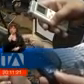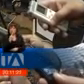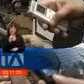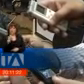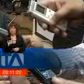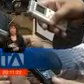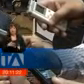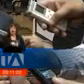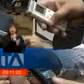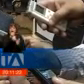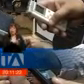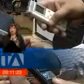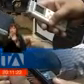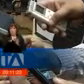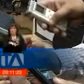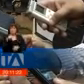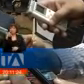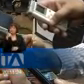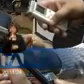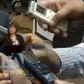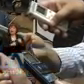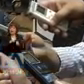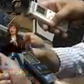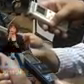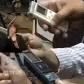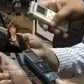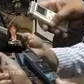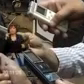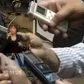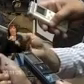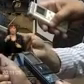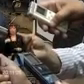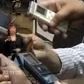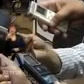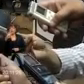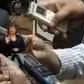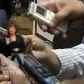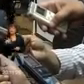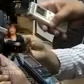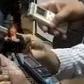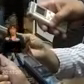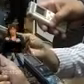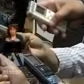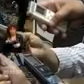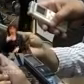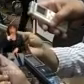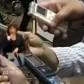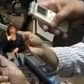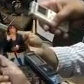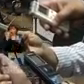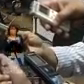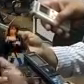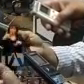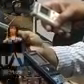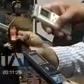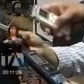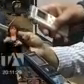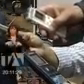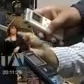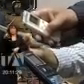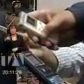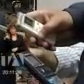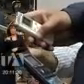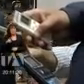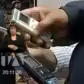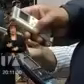más de 10 años, me bajaron 22.5. Por eso es lo que bajé yo a un quinto lugar. Una vez que se ha hecho justicia, lo tomo con